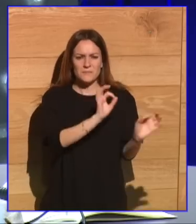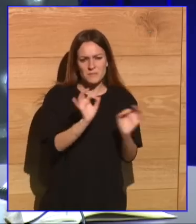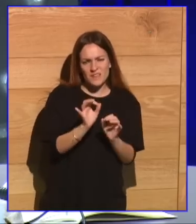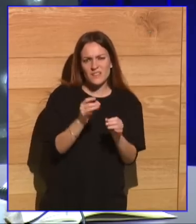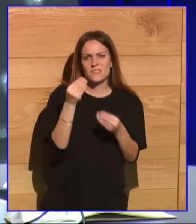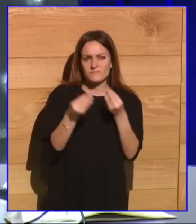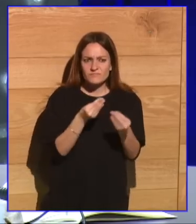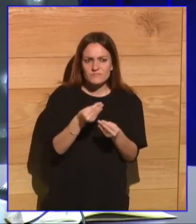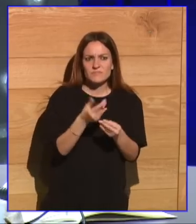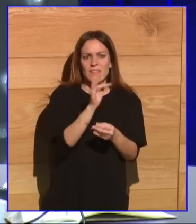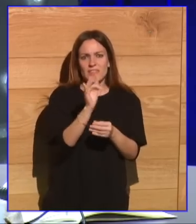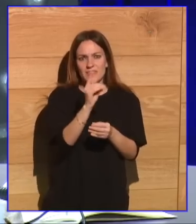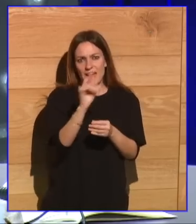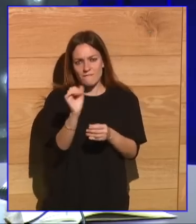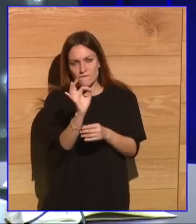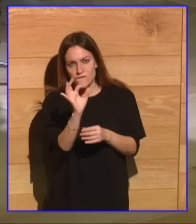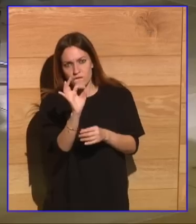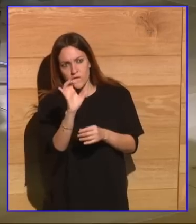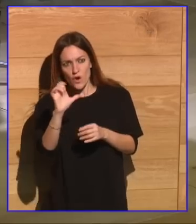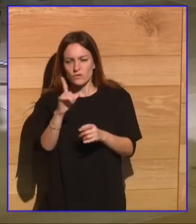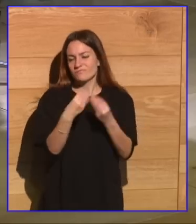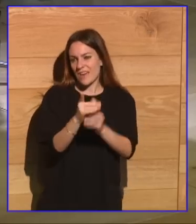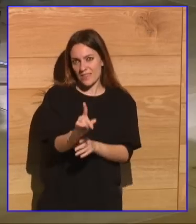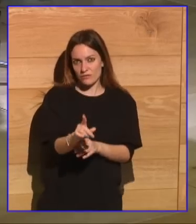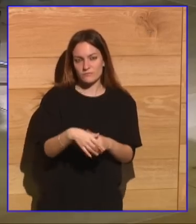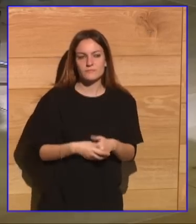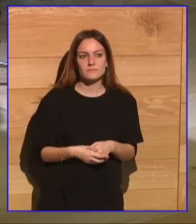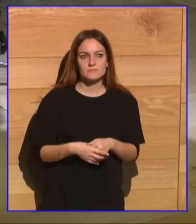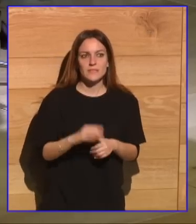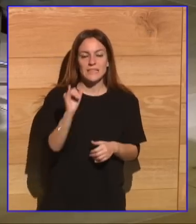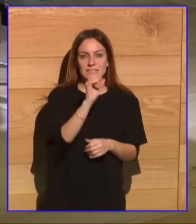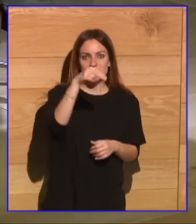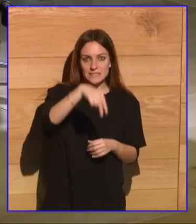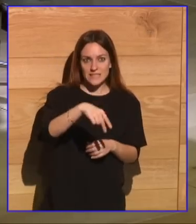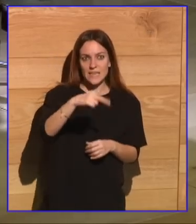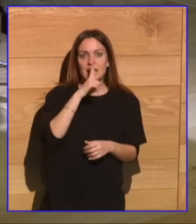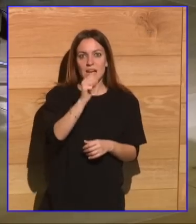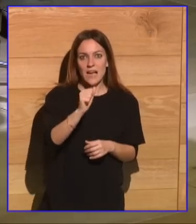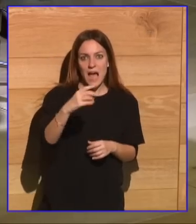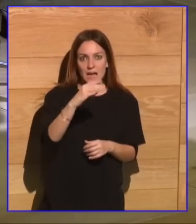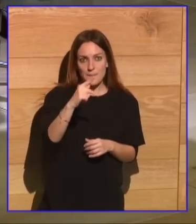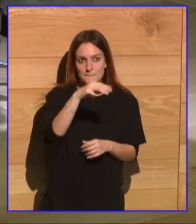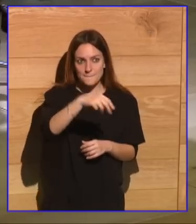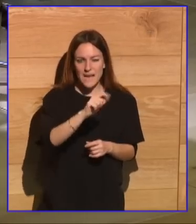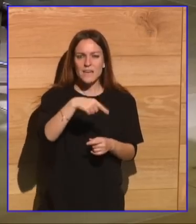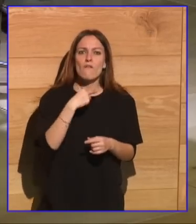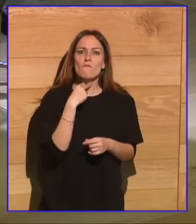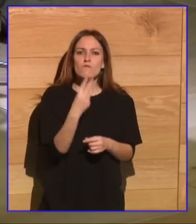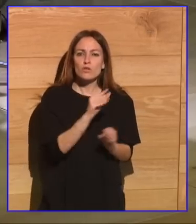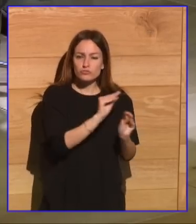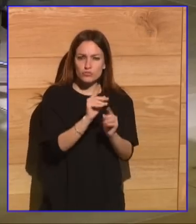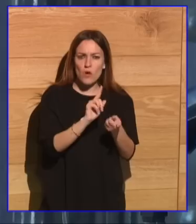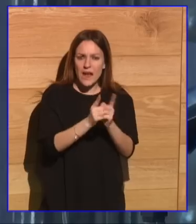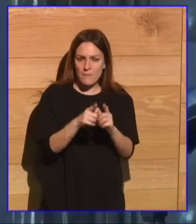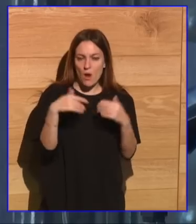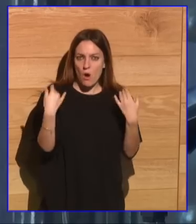frío y cerebral Dafoe. Y que además tú, cuando ves a Gene Hackman en esta película, con cómo cambia la voz, que es una brutalidad. O sea, el dominio